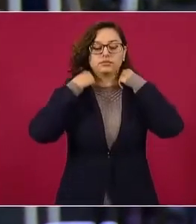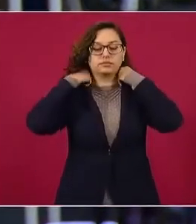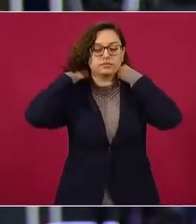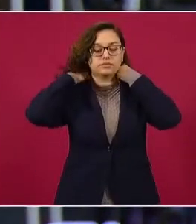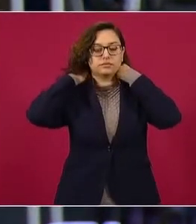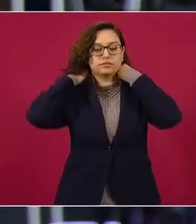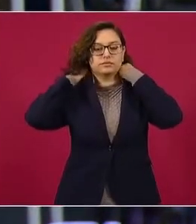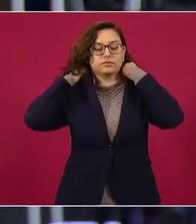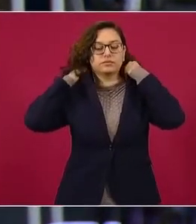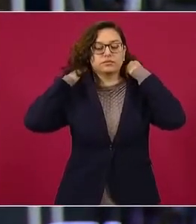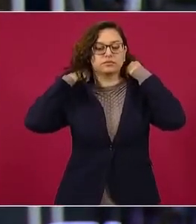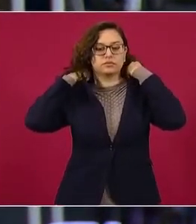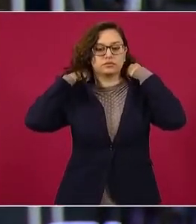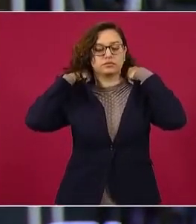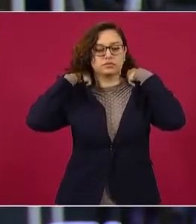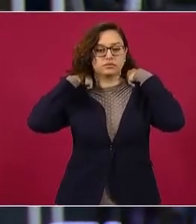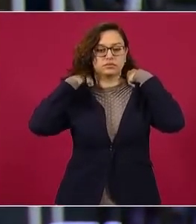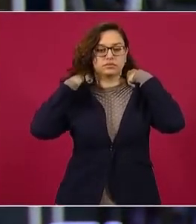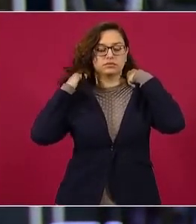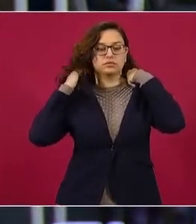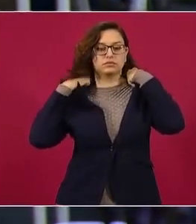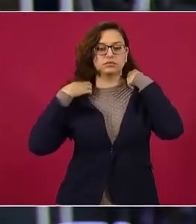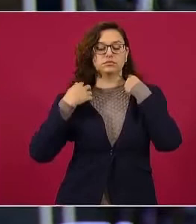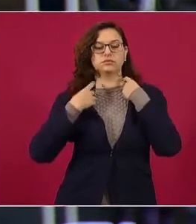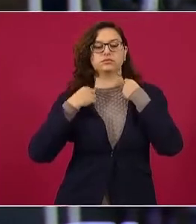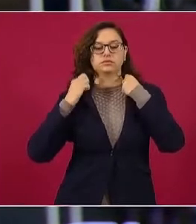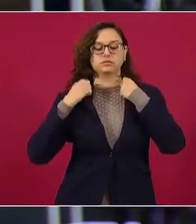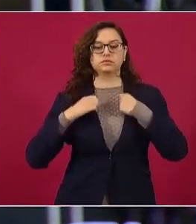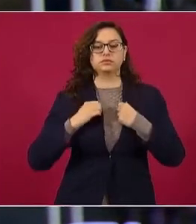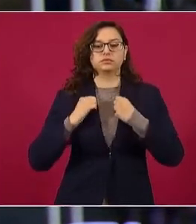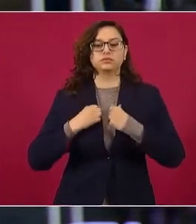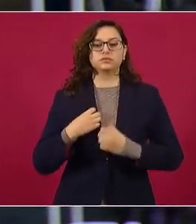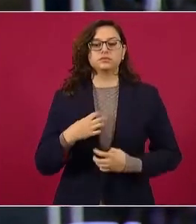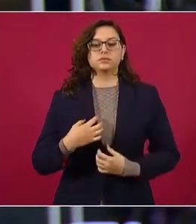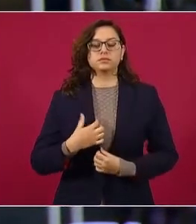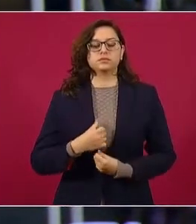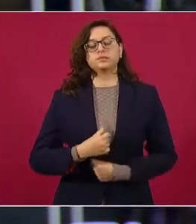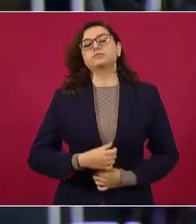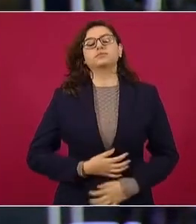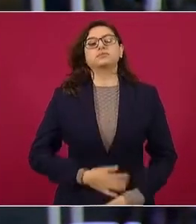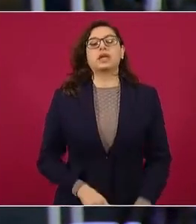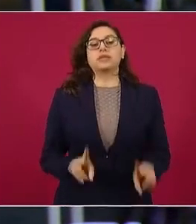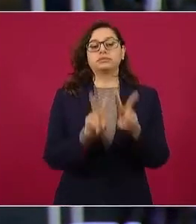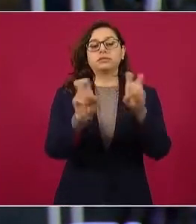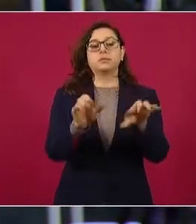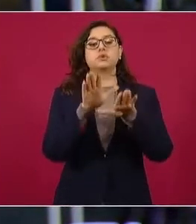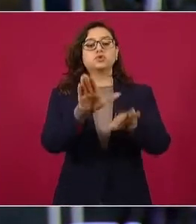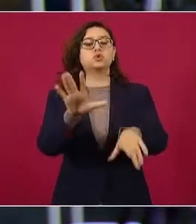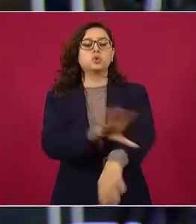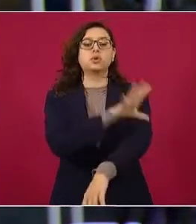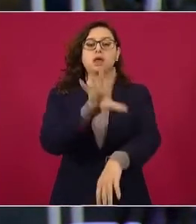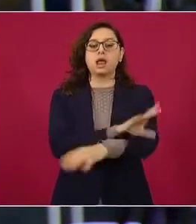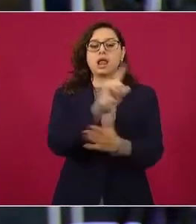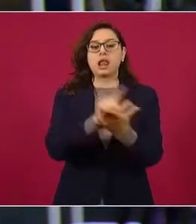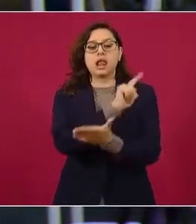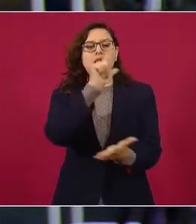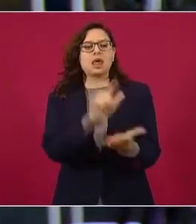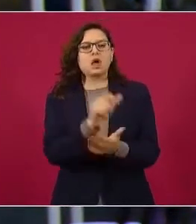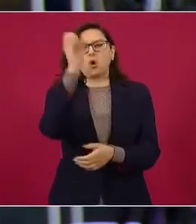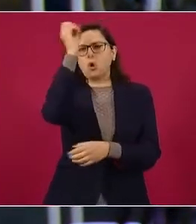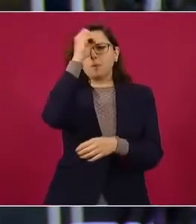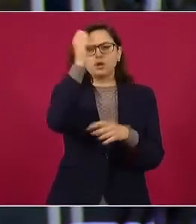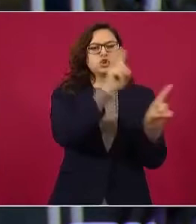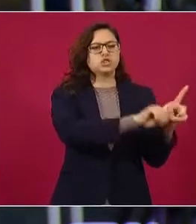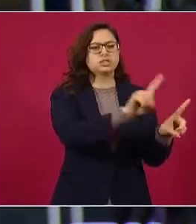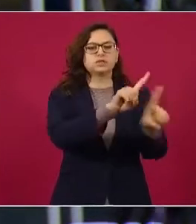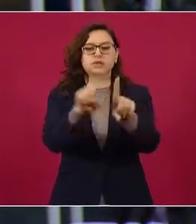que cambiarse la norma y la ley pues para adaptarse a la realidad, como usted ayer lo comentaba en su conferencia.